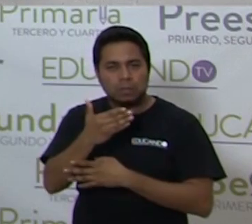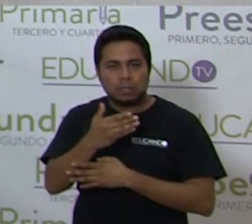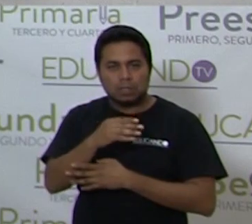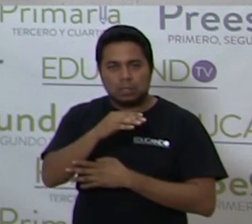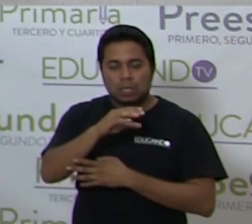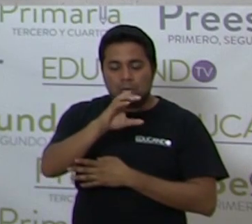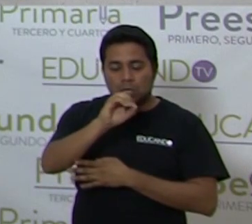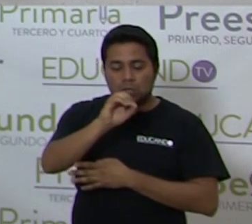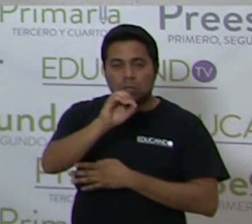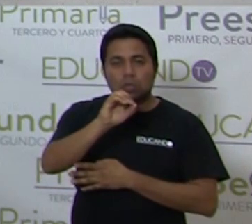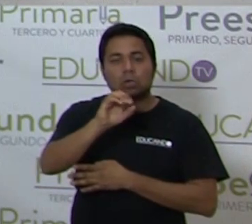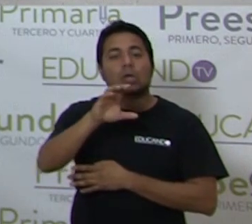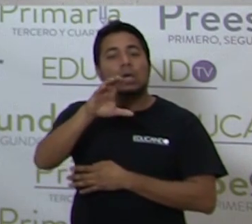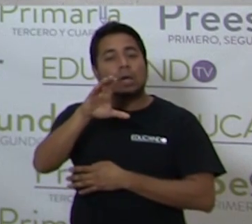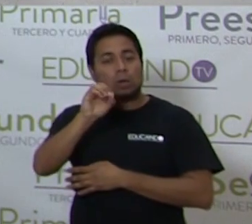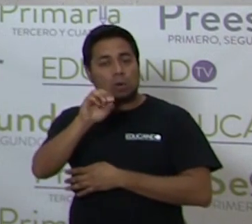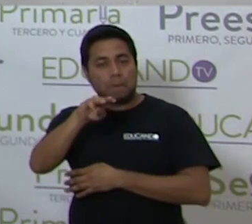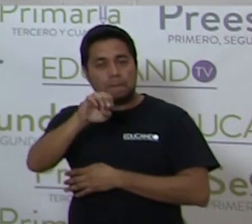Comenzar